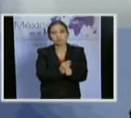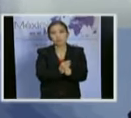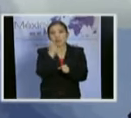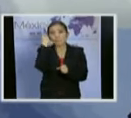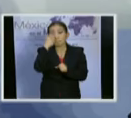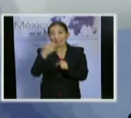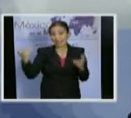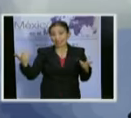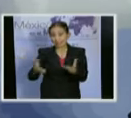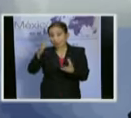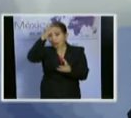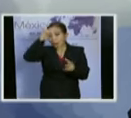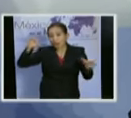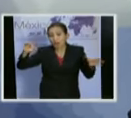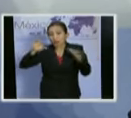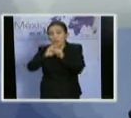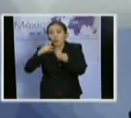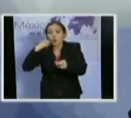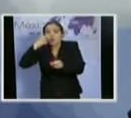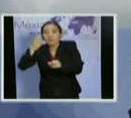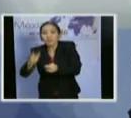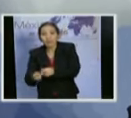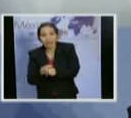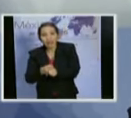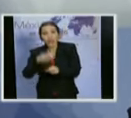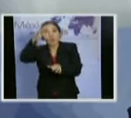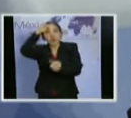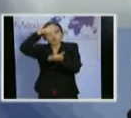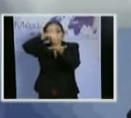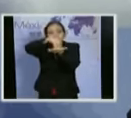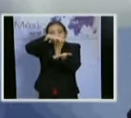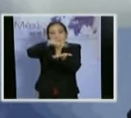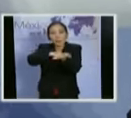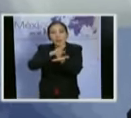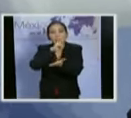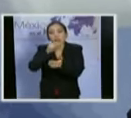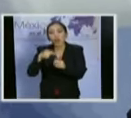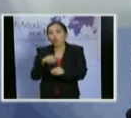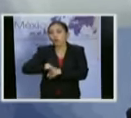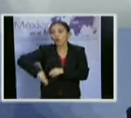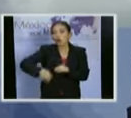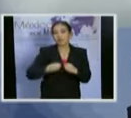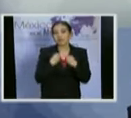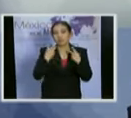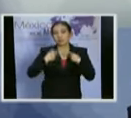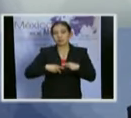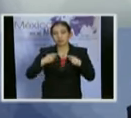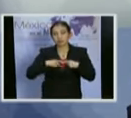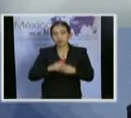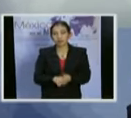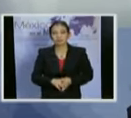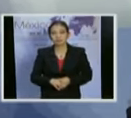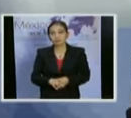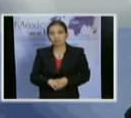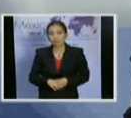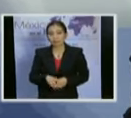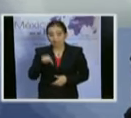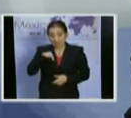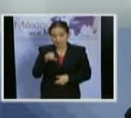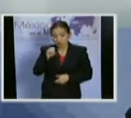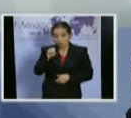para hacer ese gran acuerdo de voluntades, para que sea un pacto para mejorar la vida de todas las personas. Desde